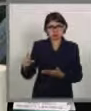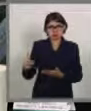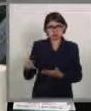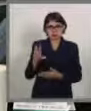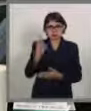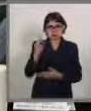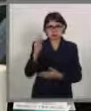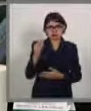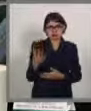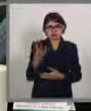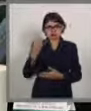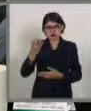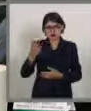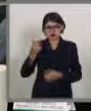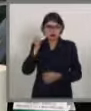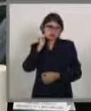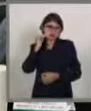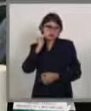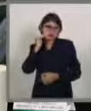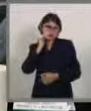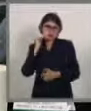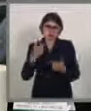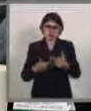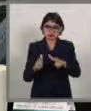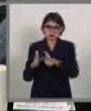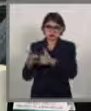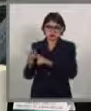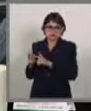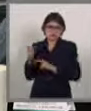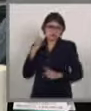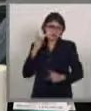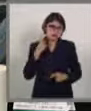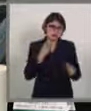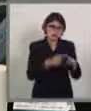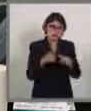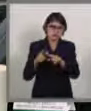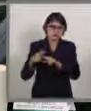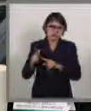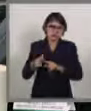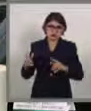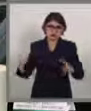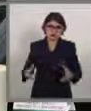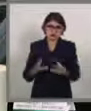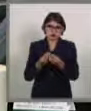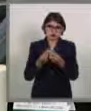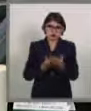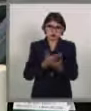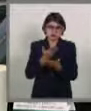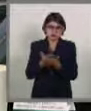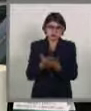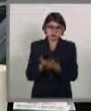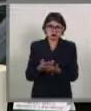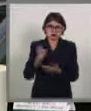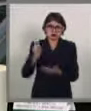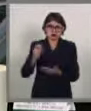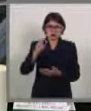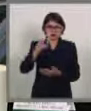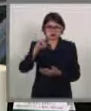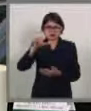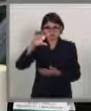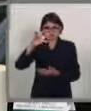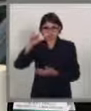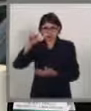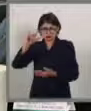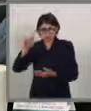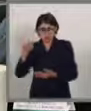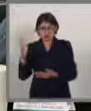94 senadores de todos los grupos parlamentarios que contiene un punto de acuerdo que exhorta la fiscalía especializada para la